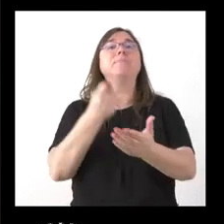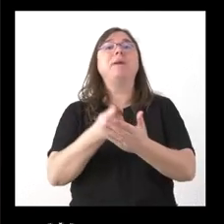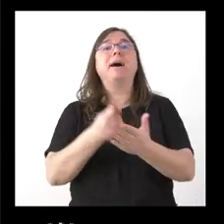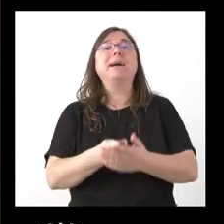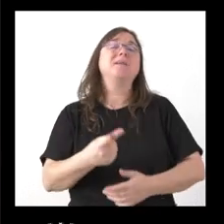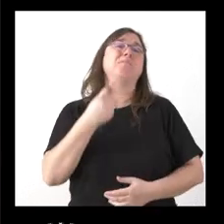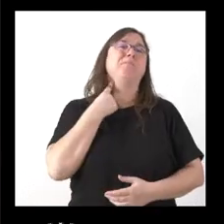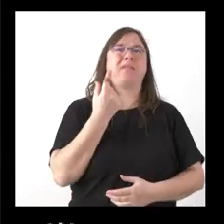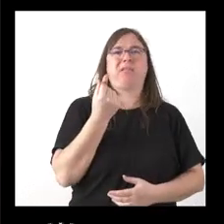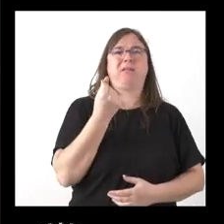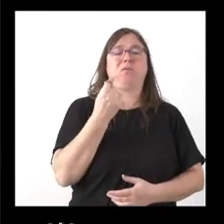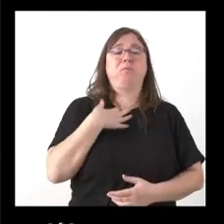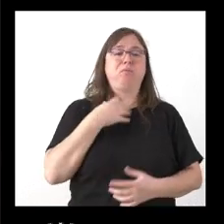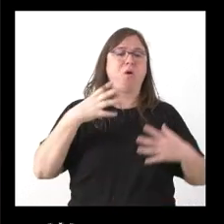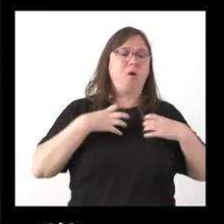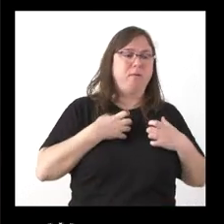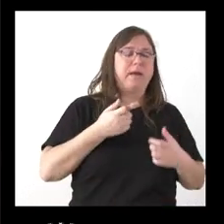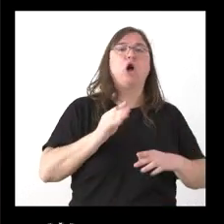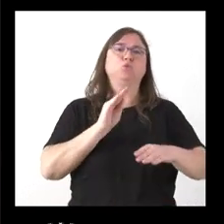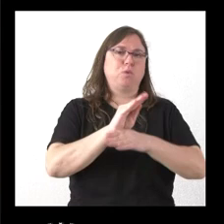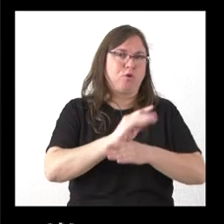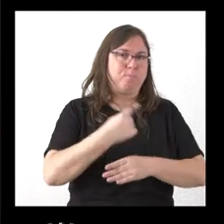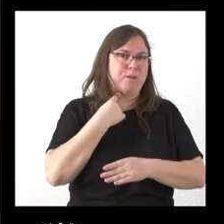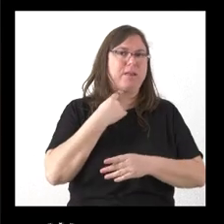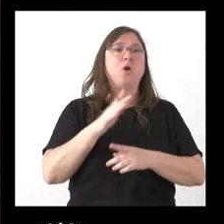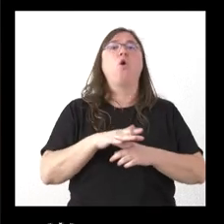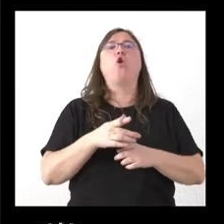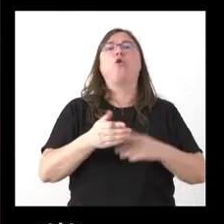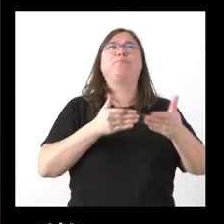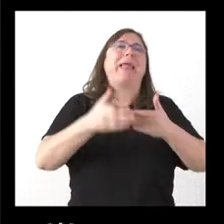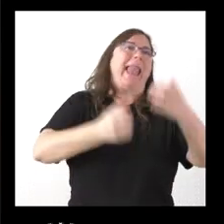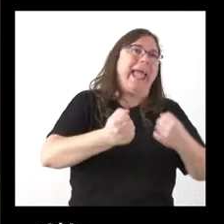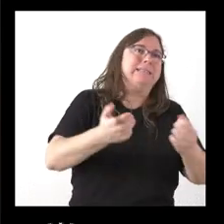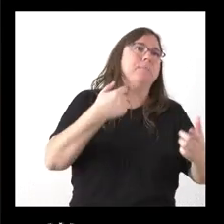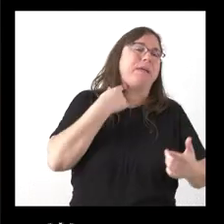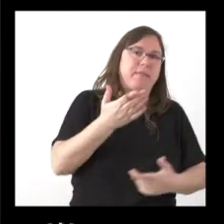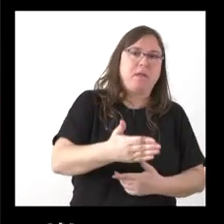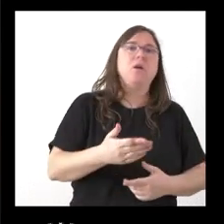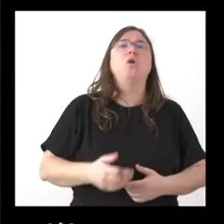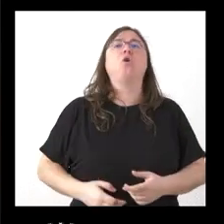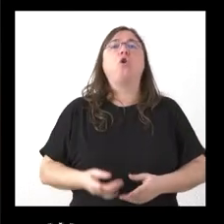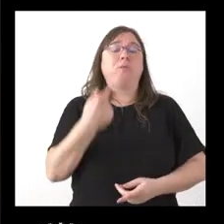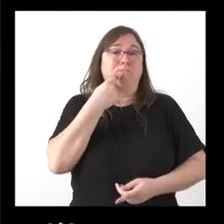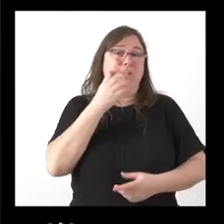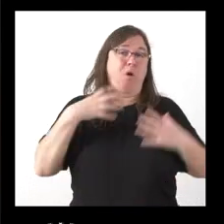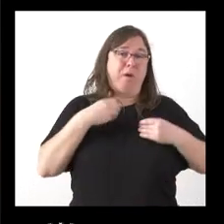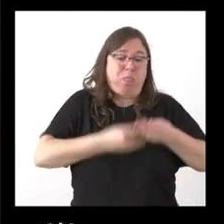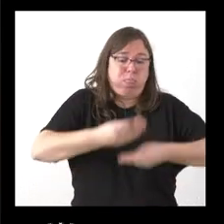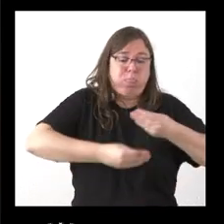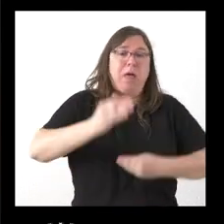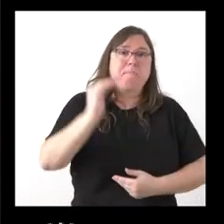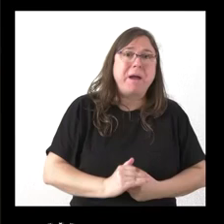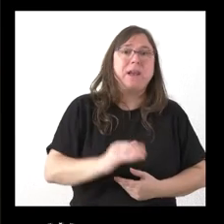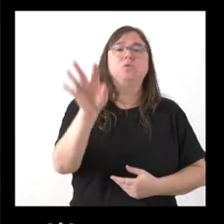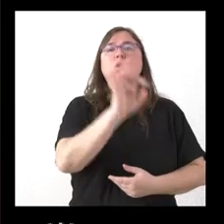potencial de cada obtener tanto la pérdida de subvenciones como la pérdida de rendimientos futuros la disminución de fertilidad del rebaño la disminución de producción